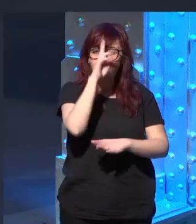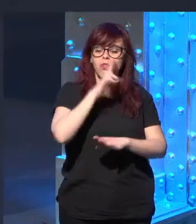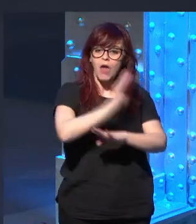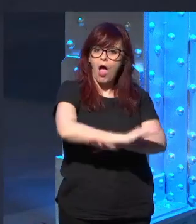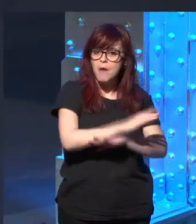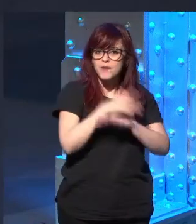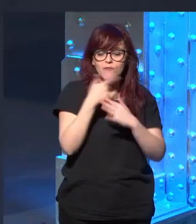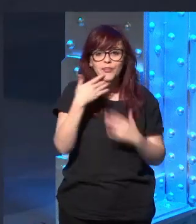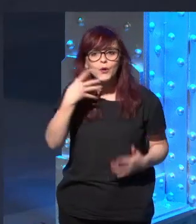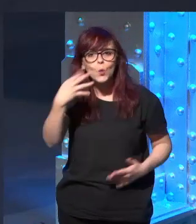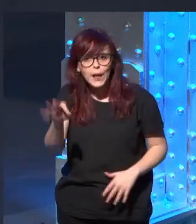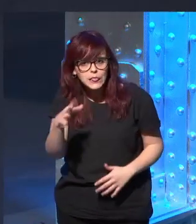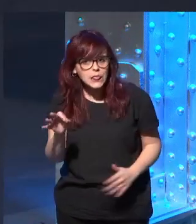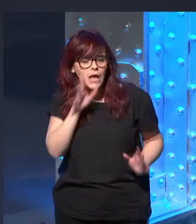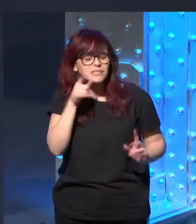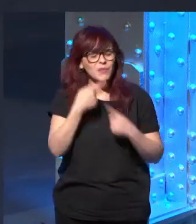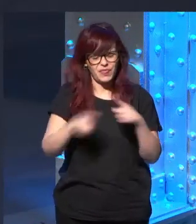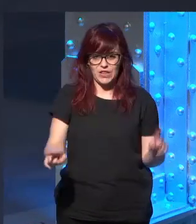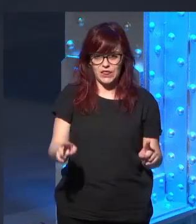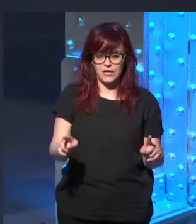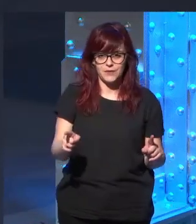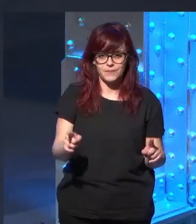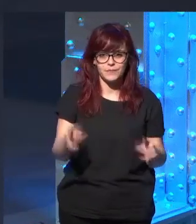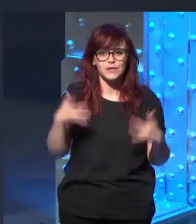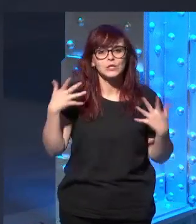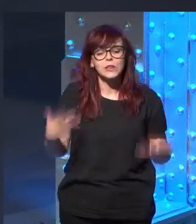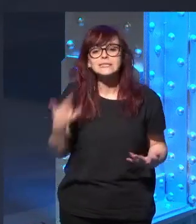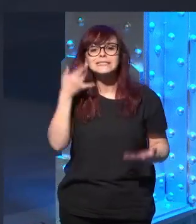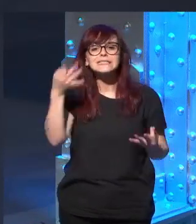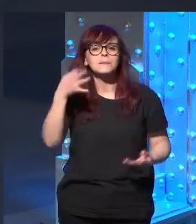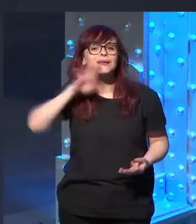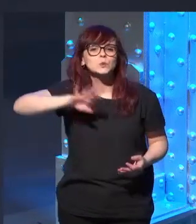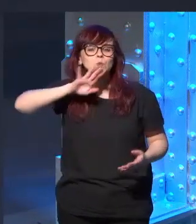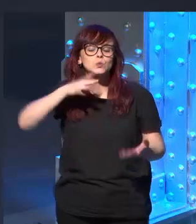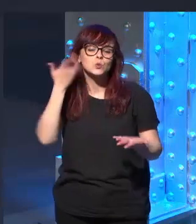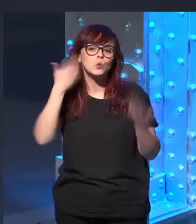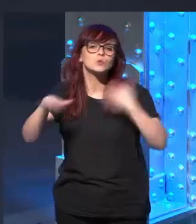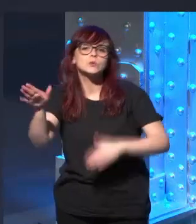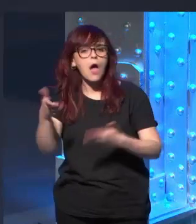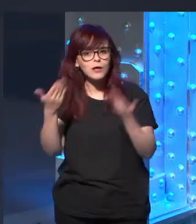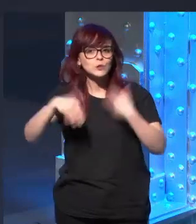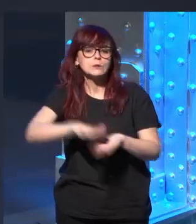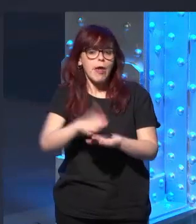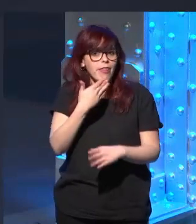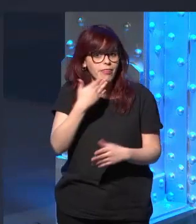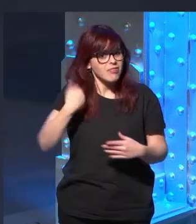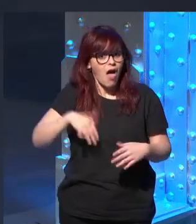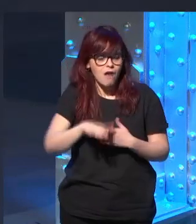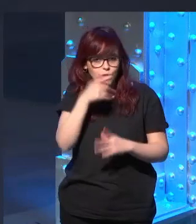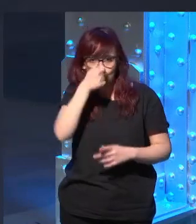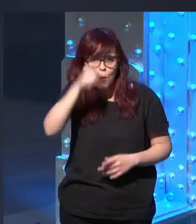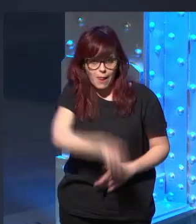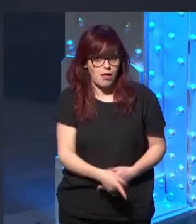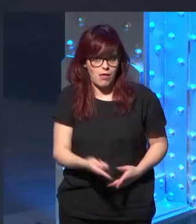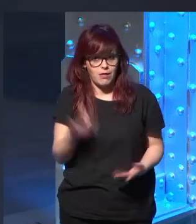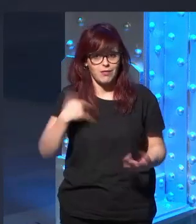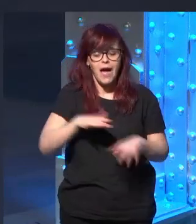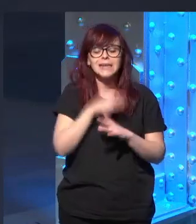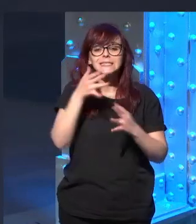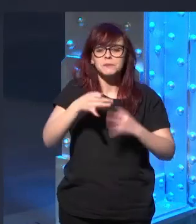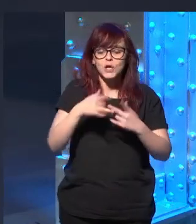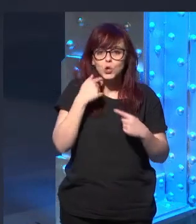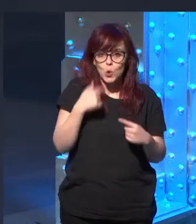tenemos 40 años. Uh-huh. Y entonces siempre ponen la excusa de la edad, cuando ya no es una excusa la edad. Uh-huh. Y nunca nos tratan, bueno,